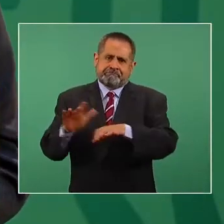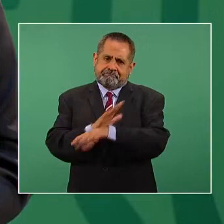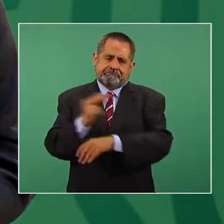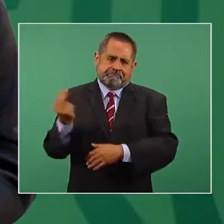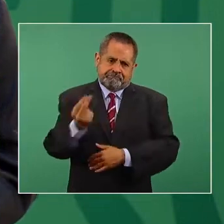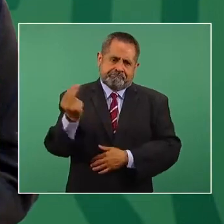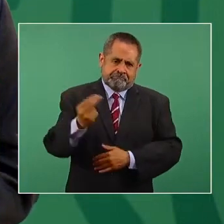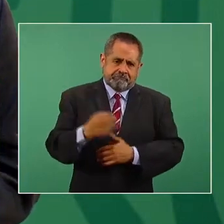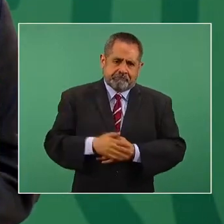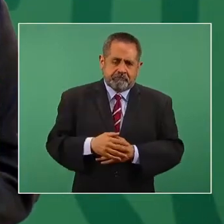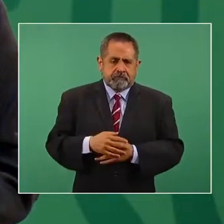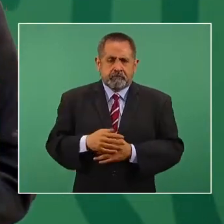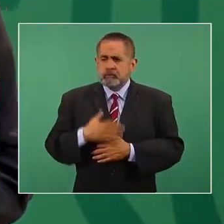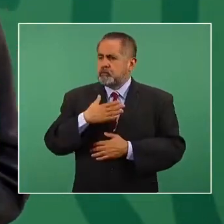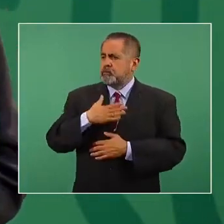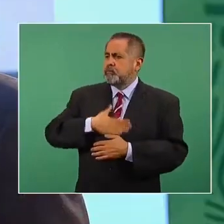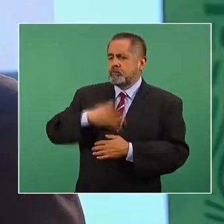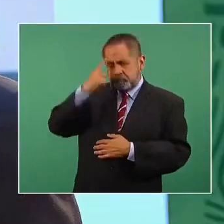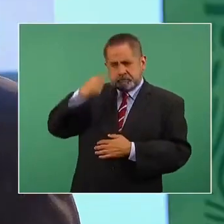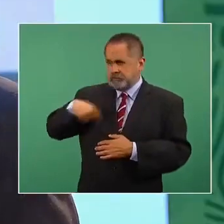no solo para nosotros,